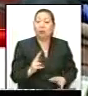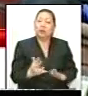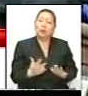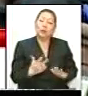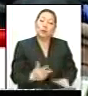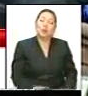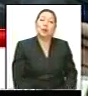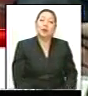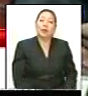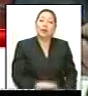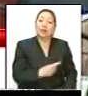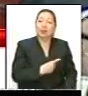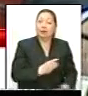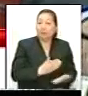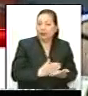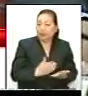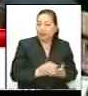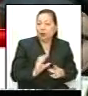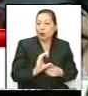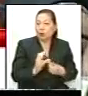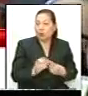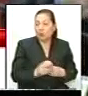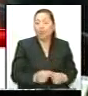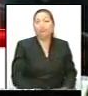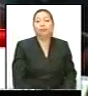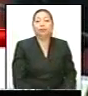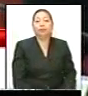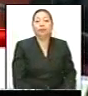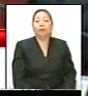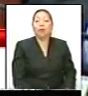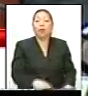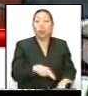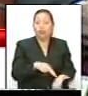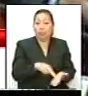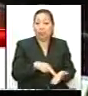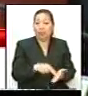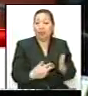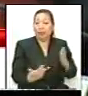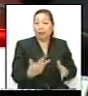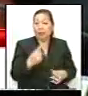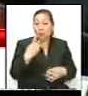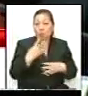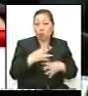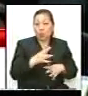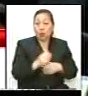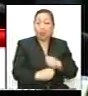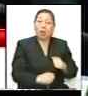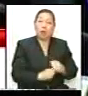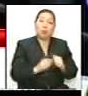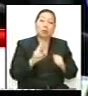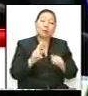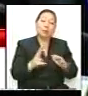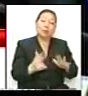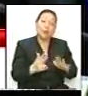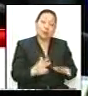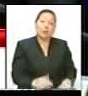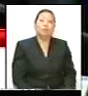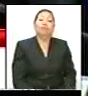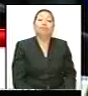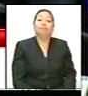la Dirección Desconcentrada de Cultura Cusco, notificada el 13 de julio del 2018.